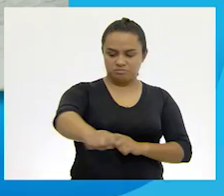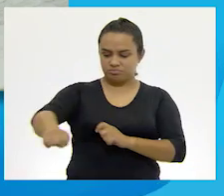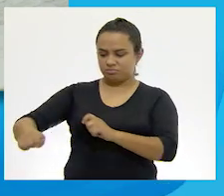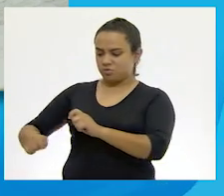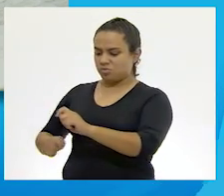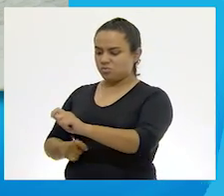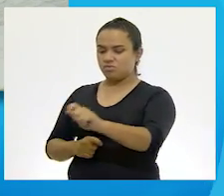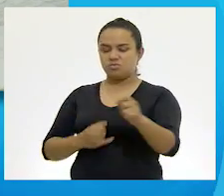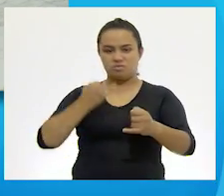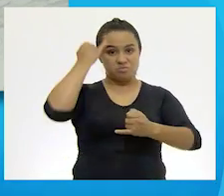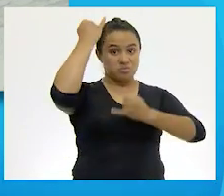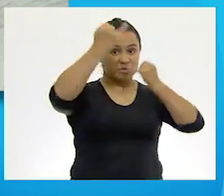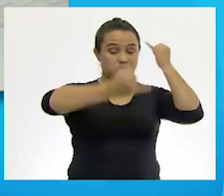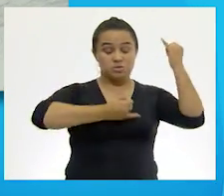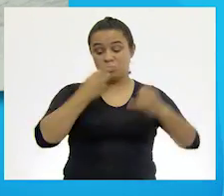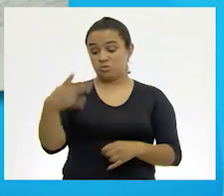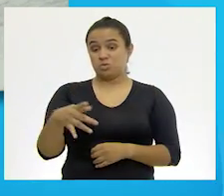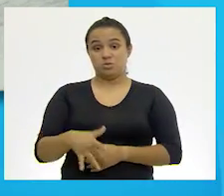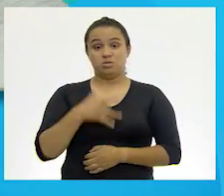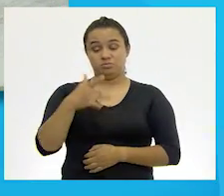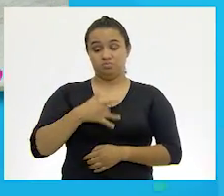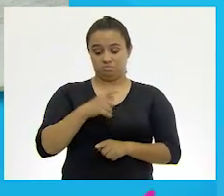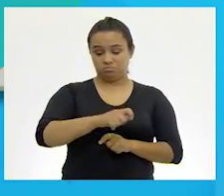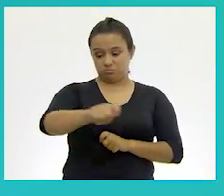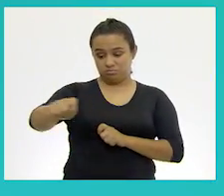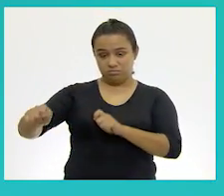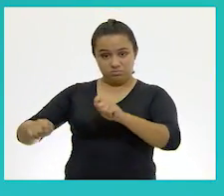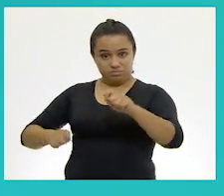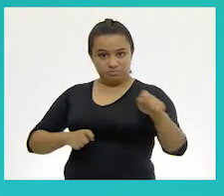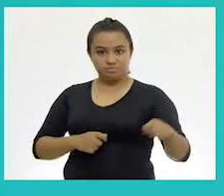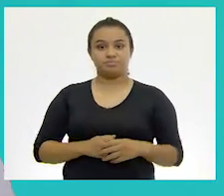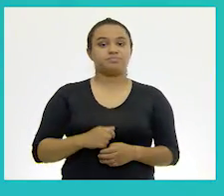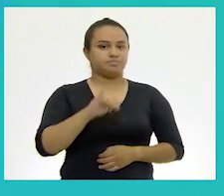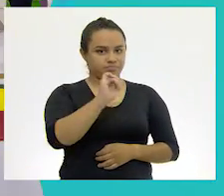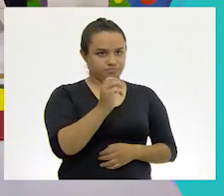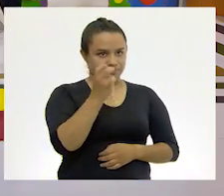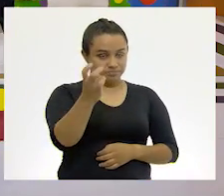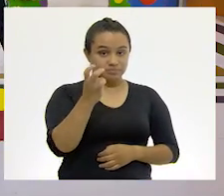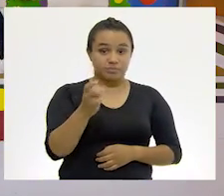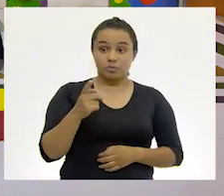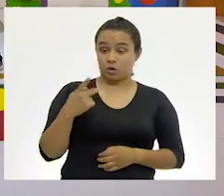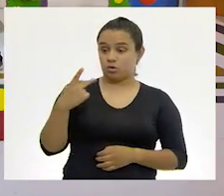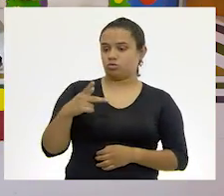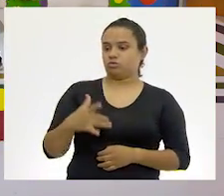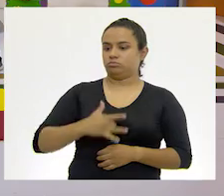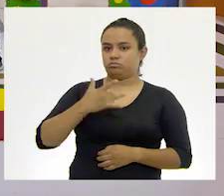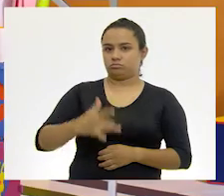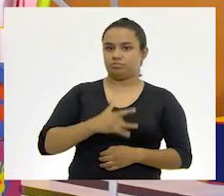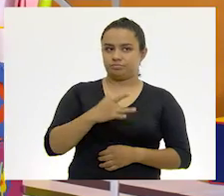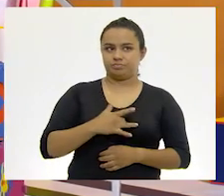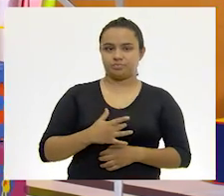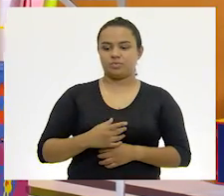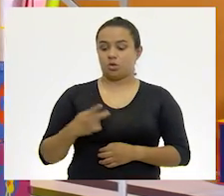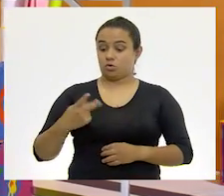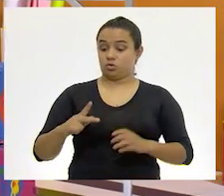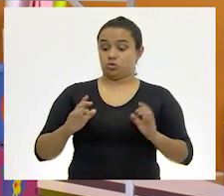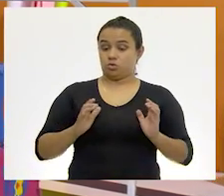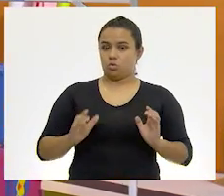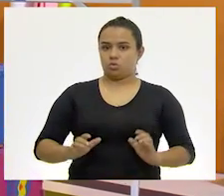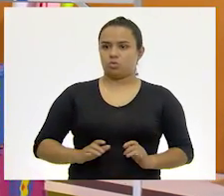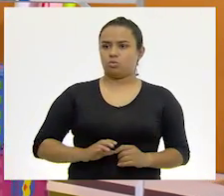lo que su inspiración y lo que va sintiendo lo va trazando allí en el suelo. Exacto, exacto. Lo que va surgiendo. Sí. Permite que el